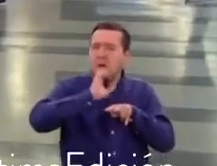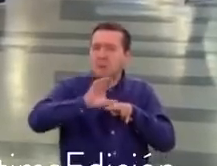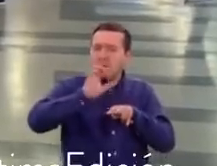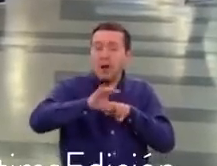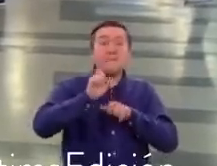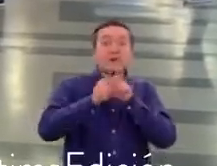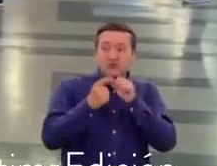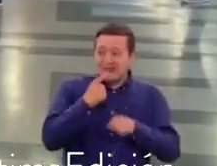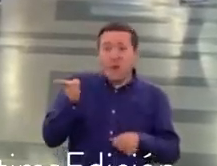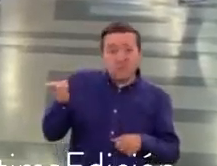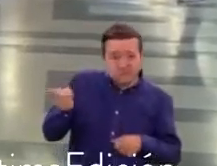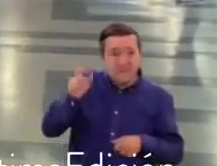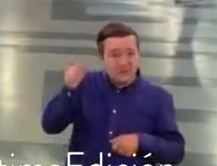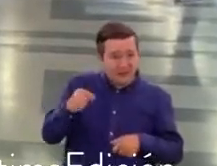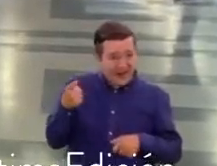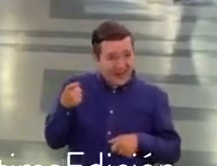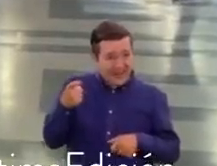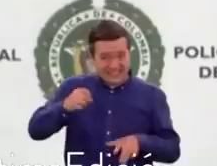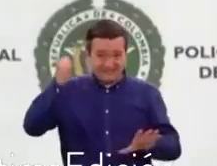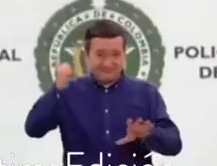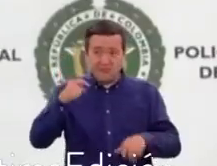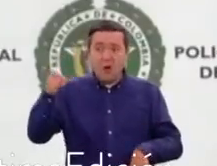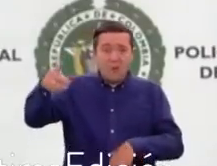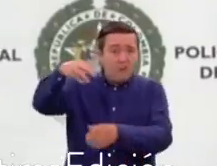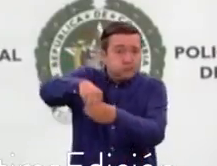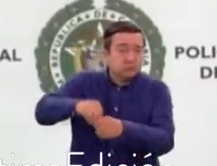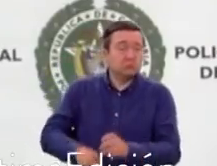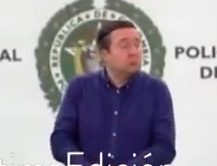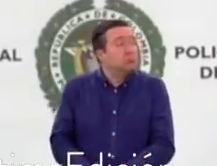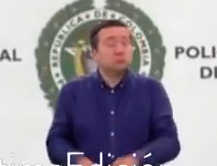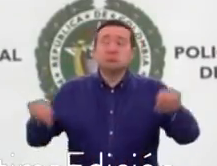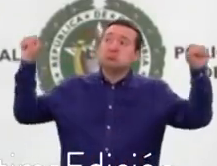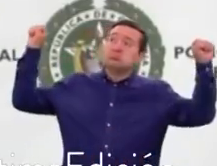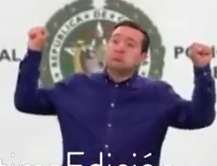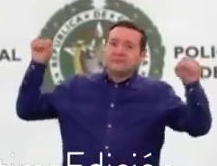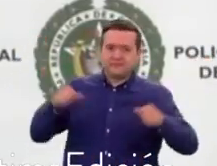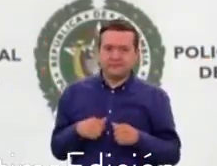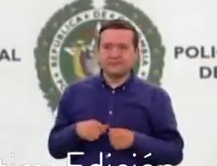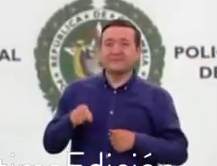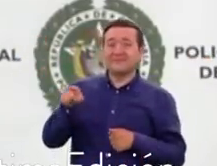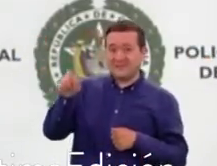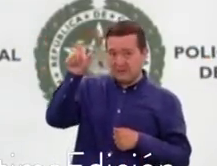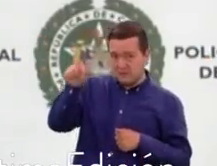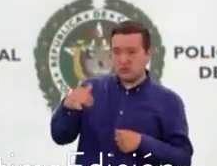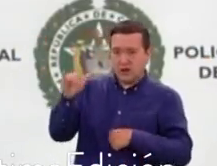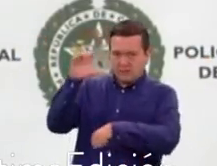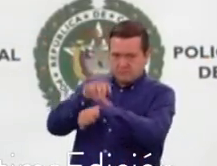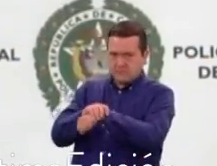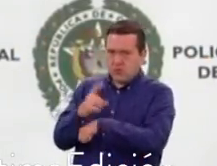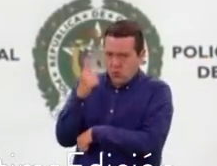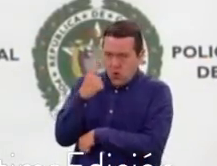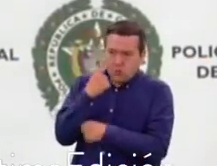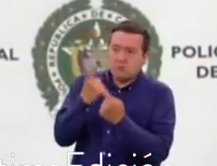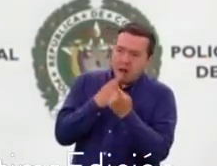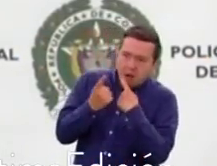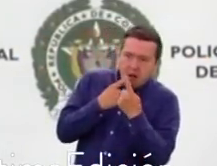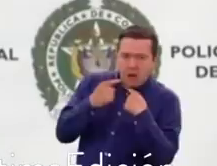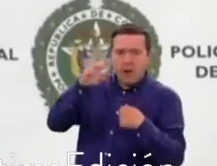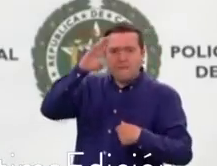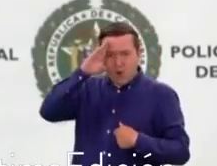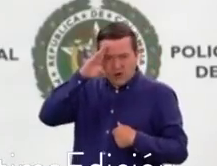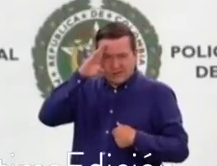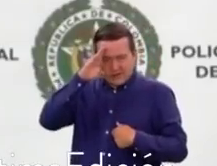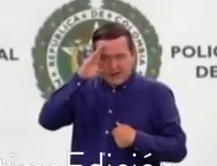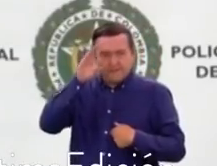en el interior. Pudimos identificar a uno de estos ciudadanos al cual se le aplicó la mediación policial y se identificó. Pero desde la